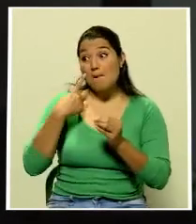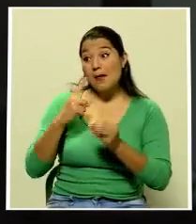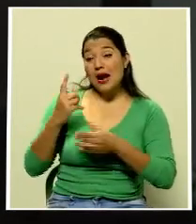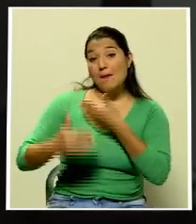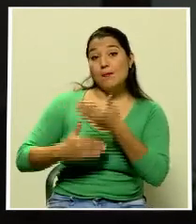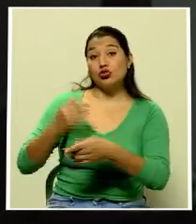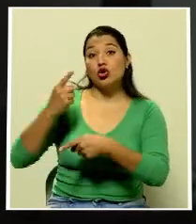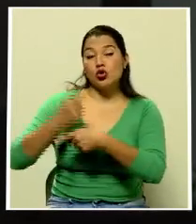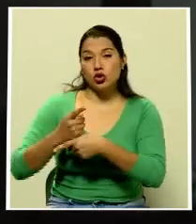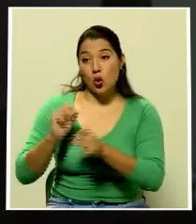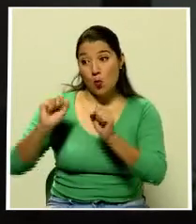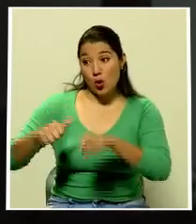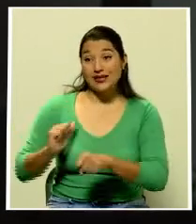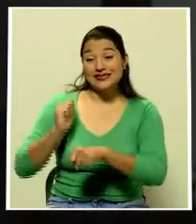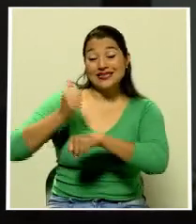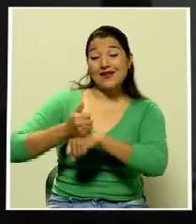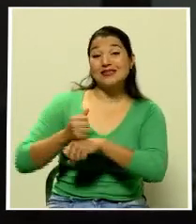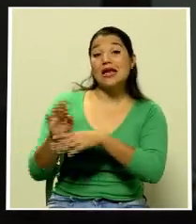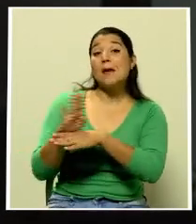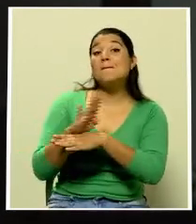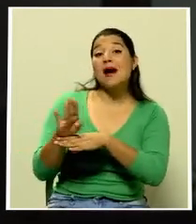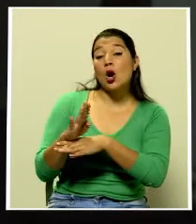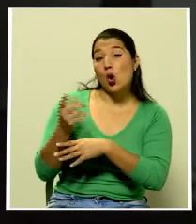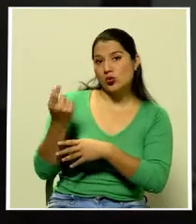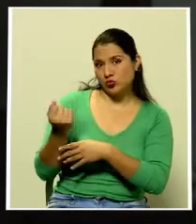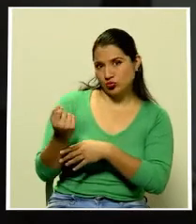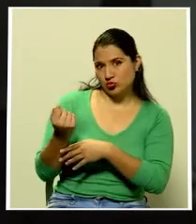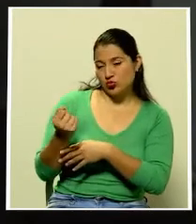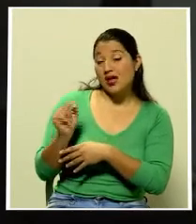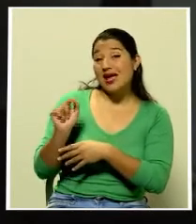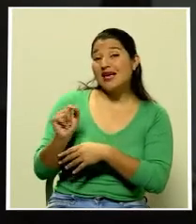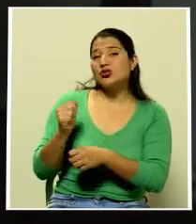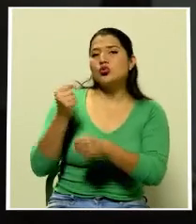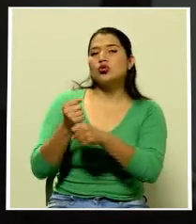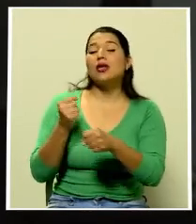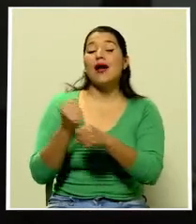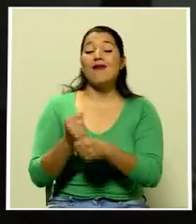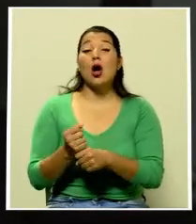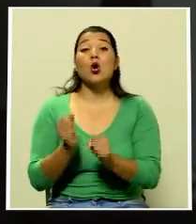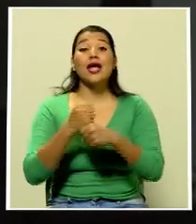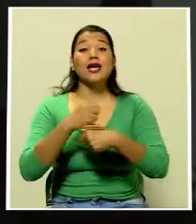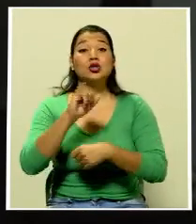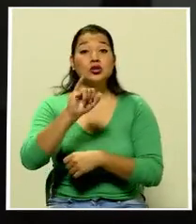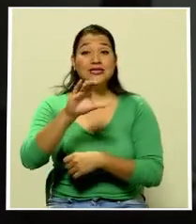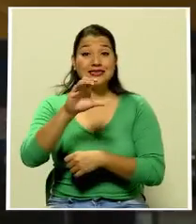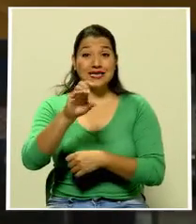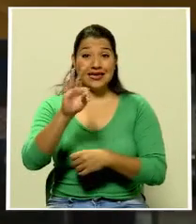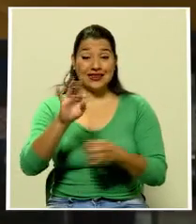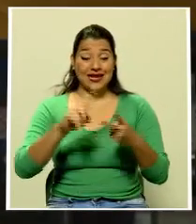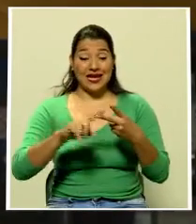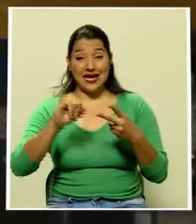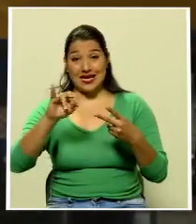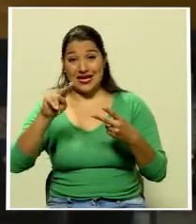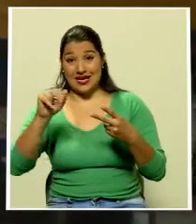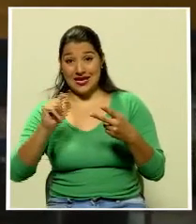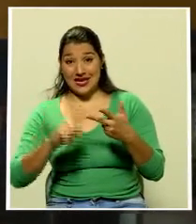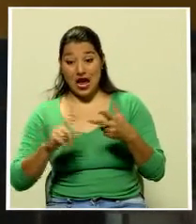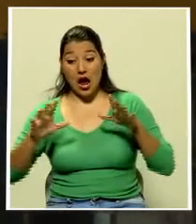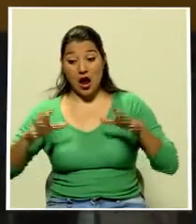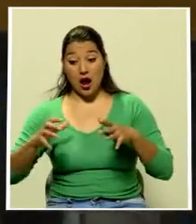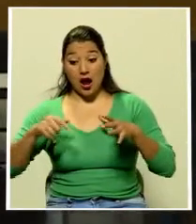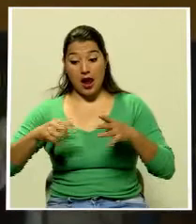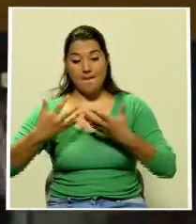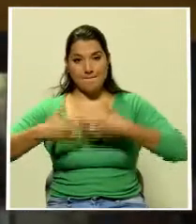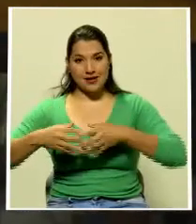creación de este banco de recursos, producto de un trabajo conjunto entre el ICT, el INA y la Cámara Nacional de Turismo. Por su parte,